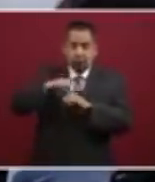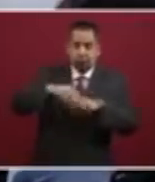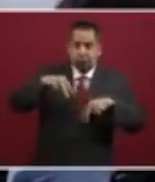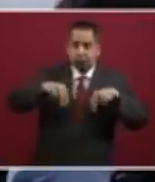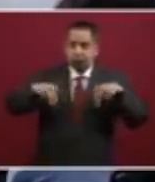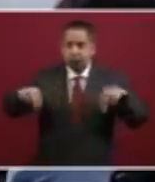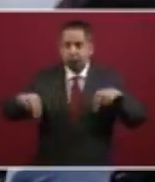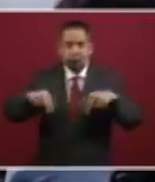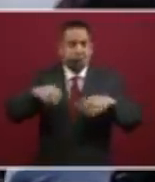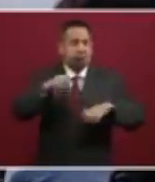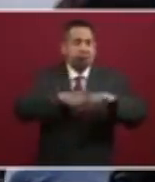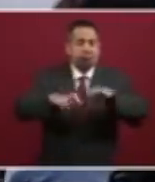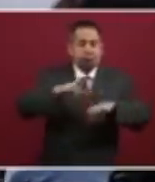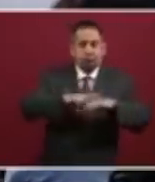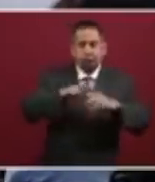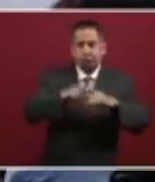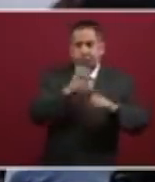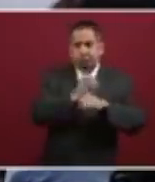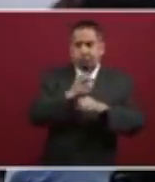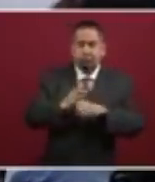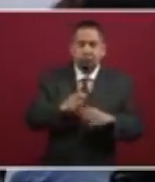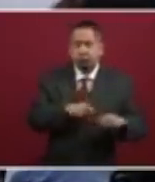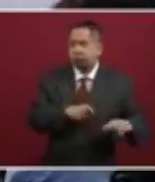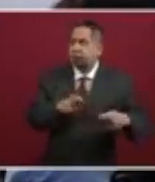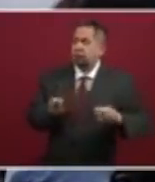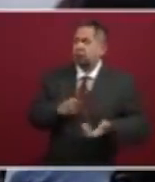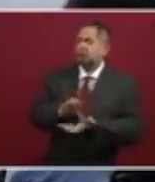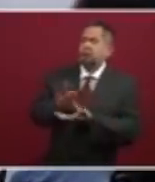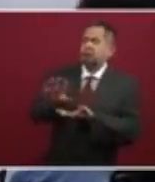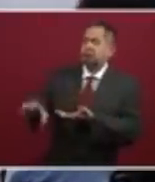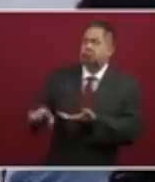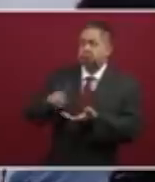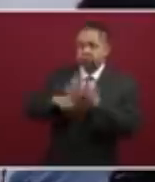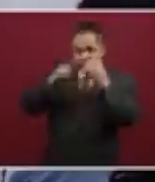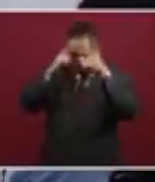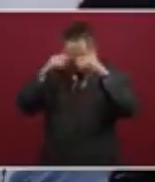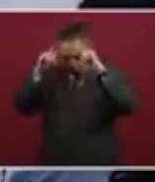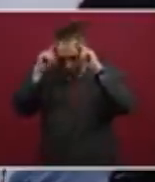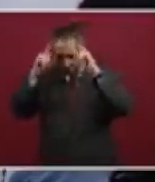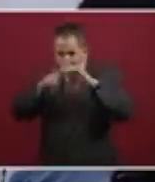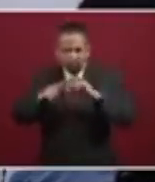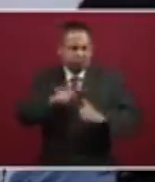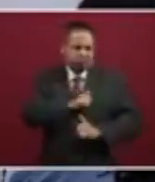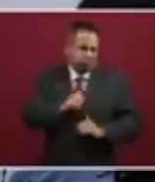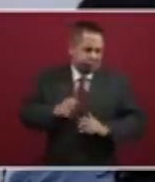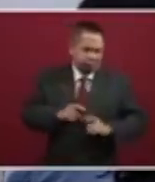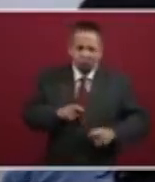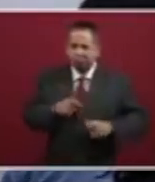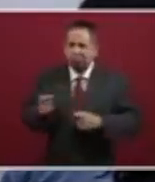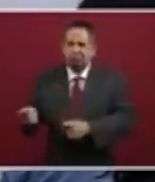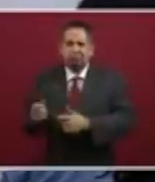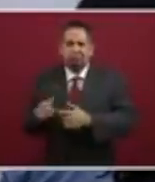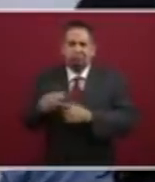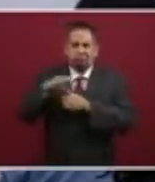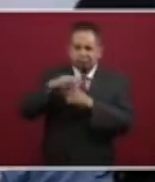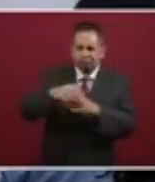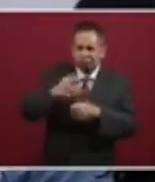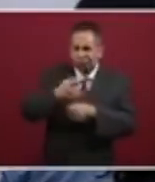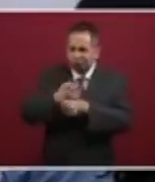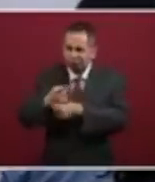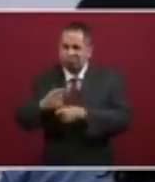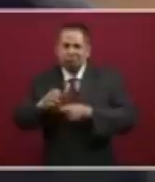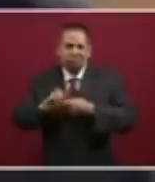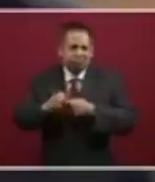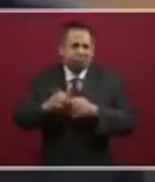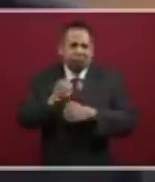donde el embajador de Estados Unidos estaba entregando a la Marina o al Ejército equipo bélico.